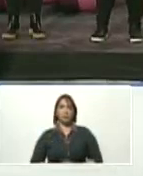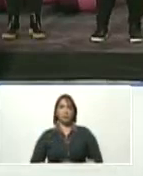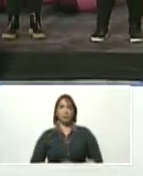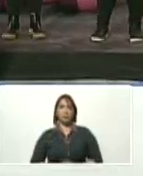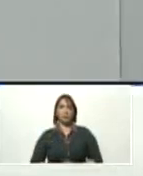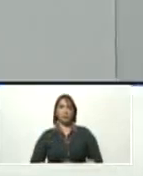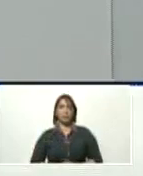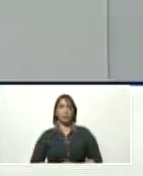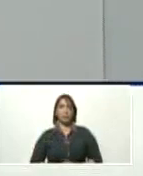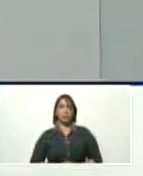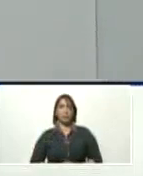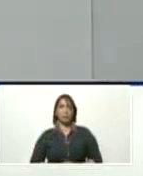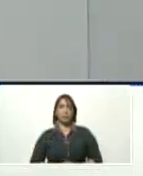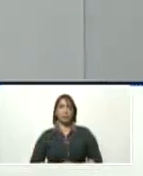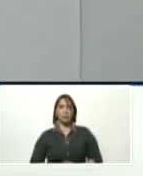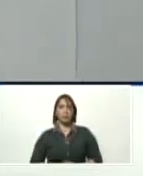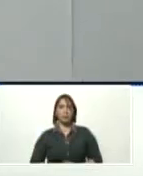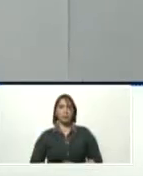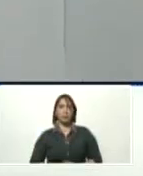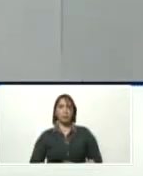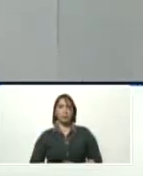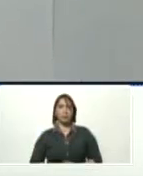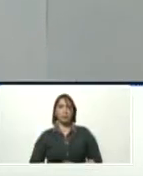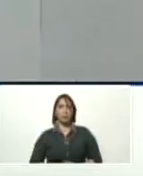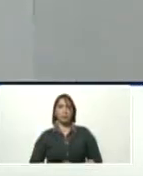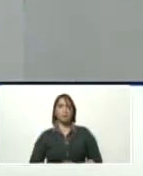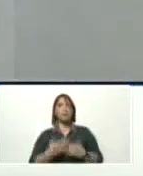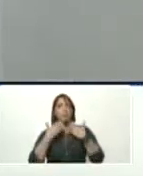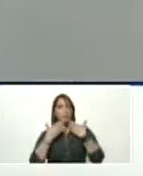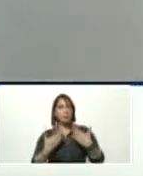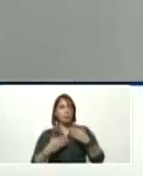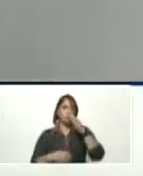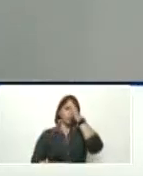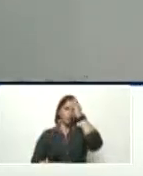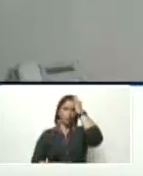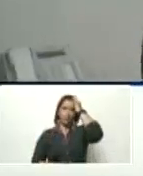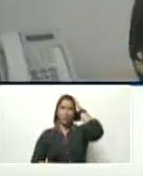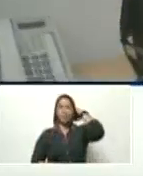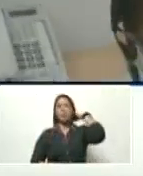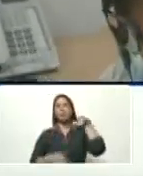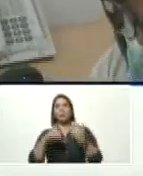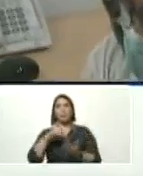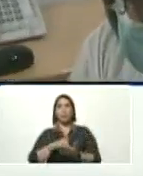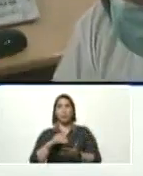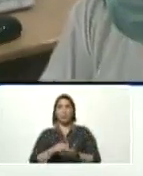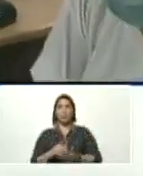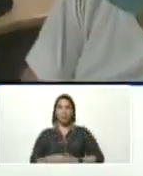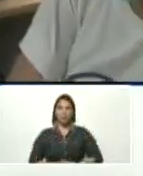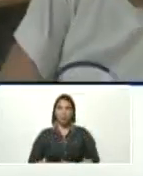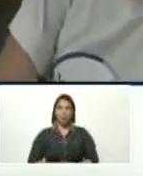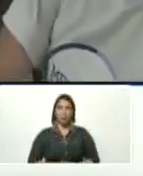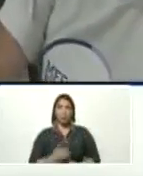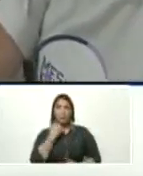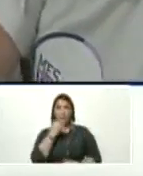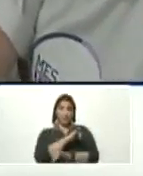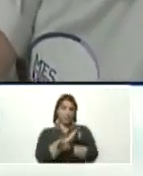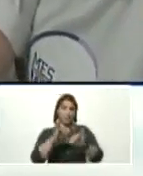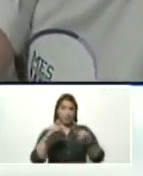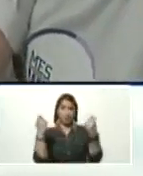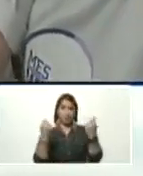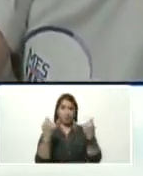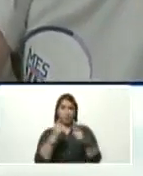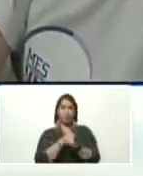Luiseli, María Teresa, Irma, gracias. Gracias a Miranda. Vamos llegando casi al final ya de esta